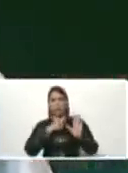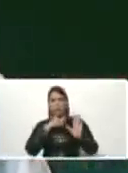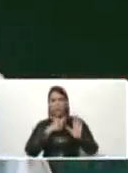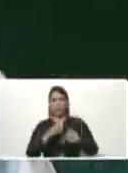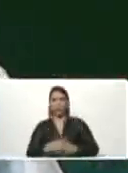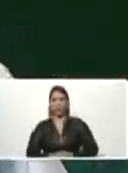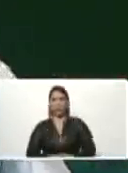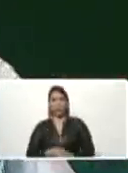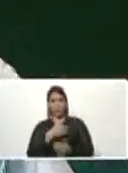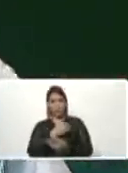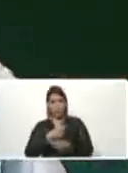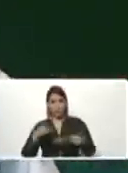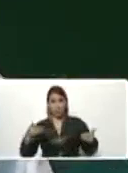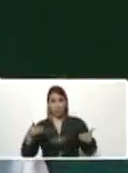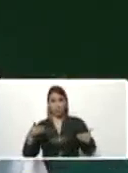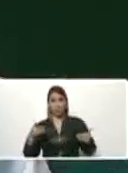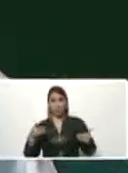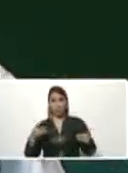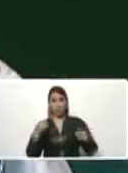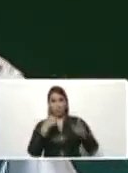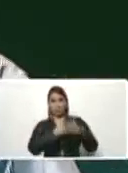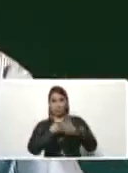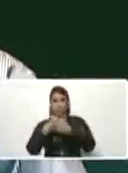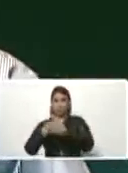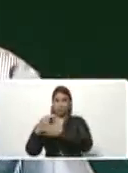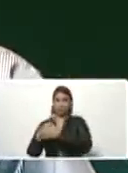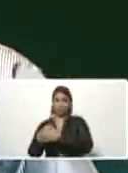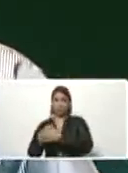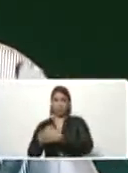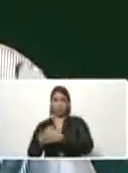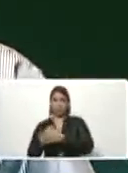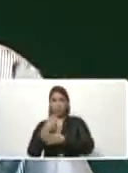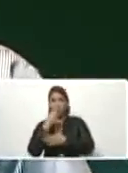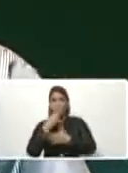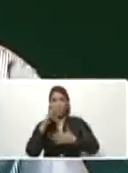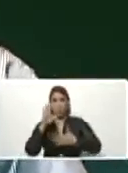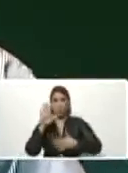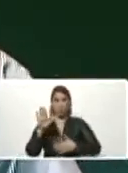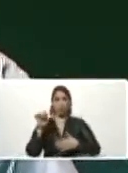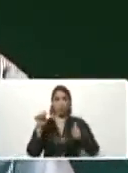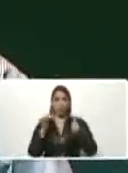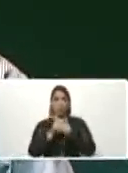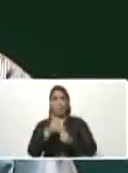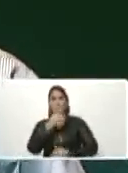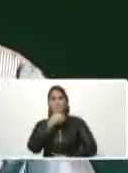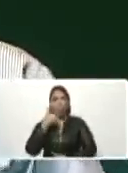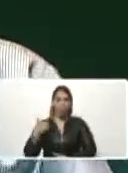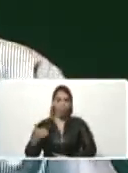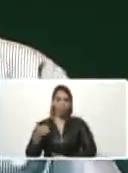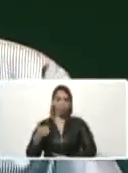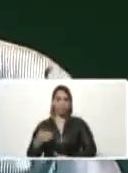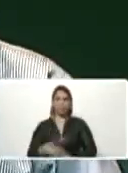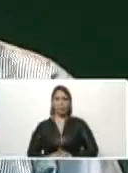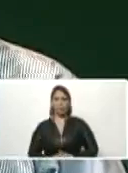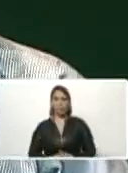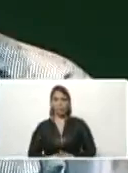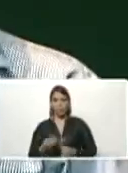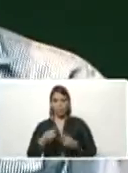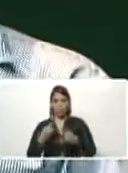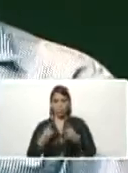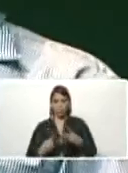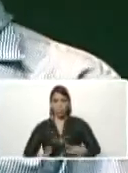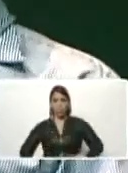de dignidad, de lucha, de compromiso con las mejores causas de la